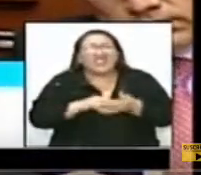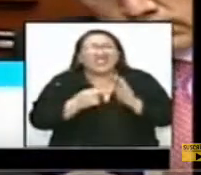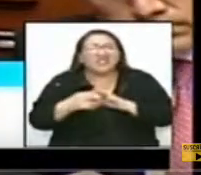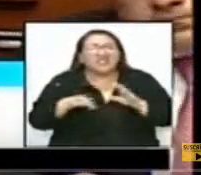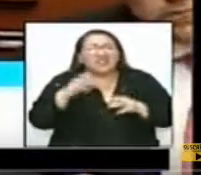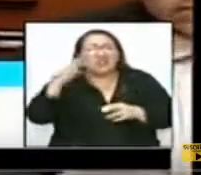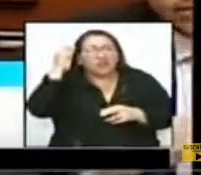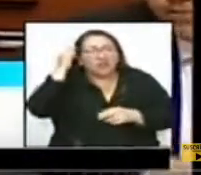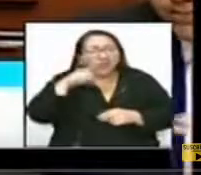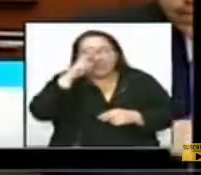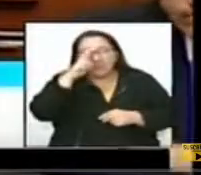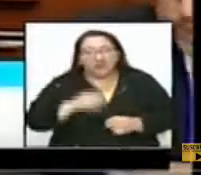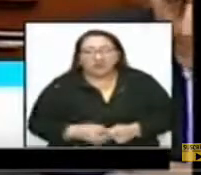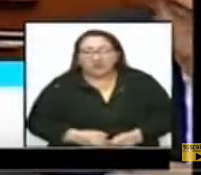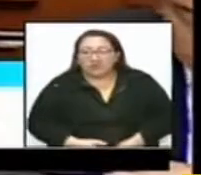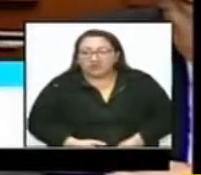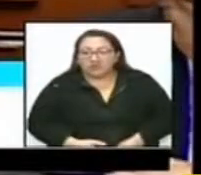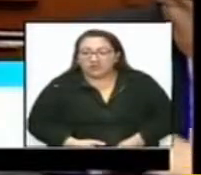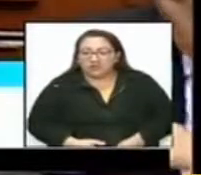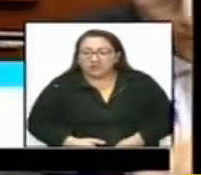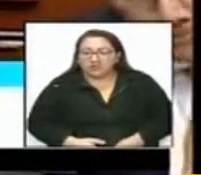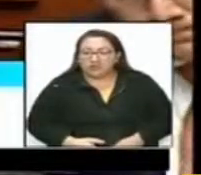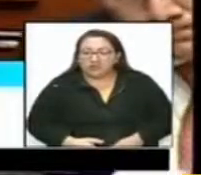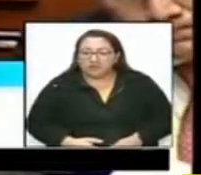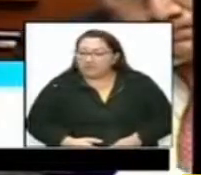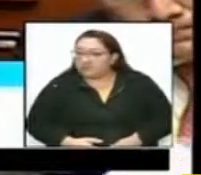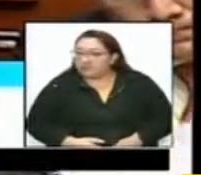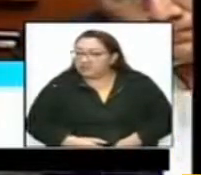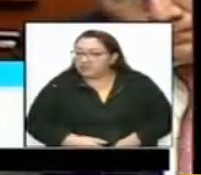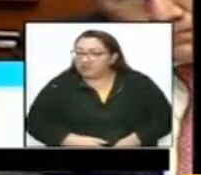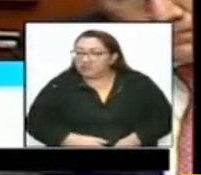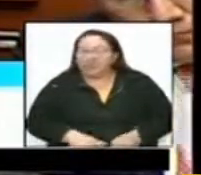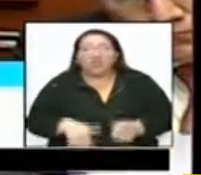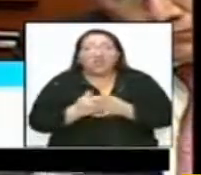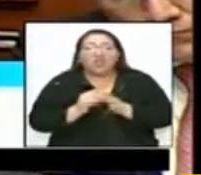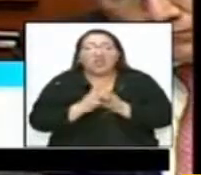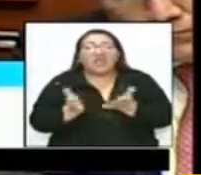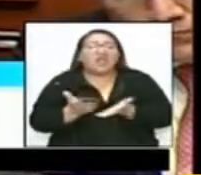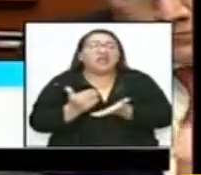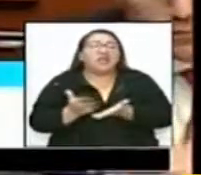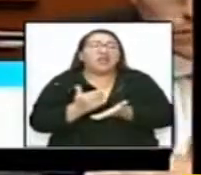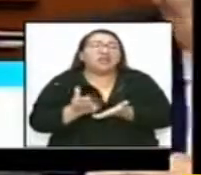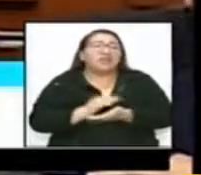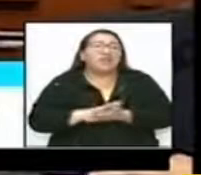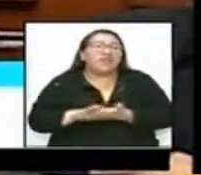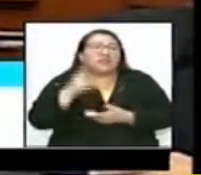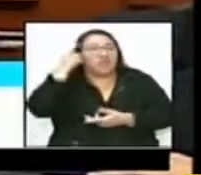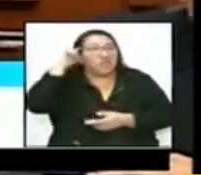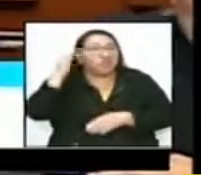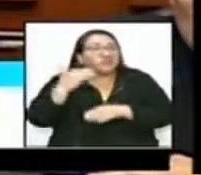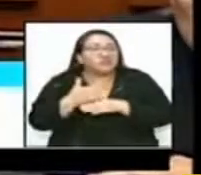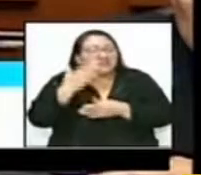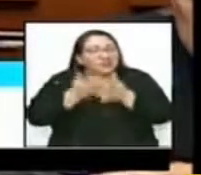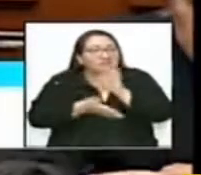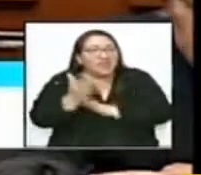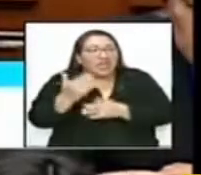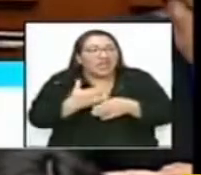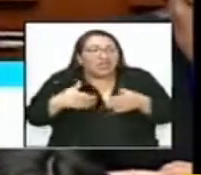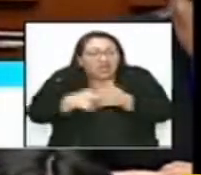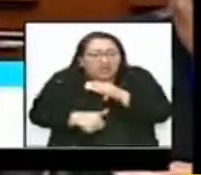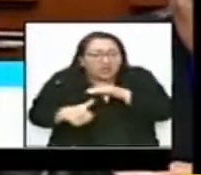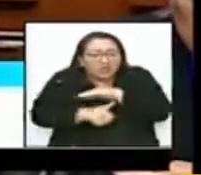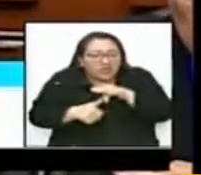en la medida de que sean necesarios cuando nosotros hemos provisto esta situación qué cosa poner la lectura política la ley